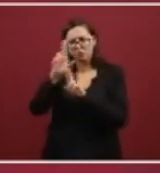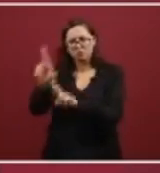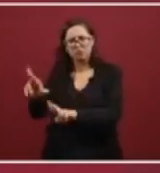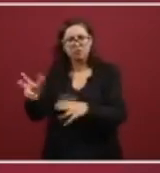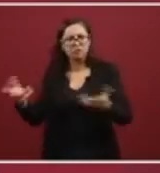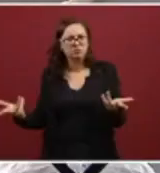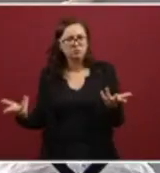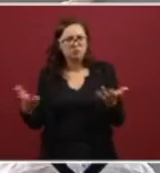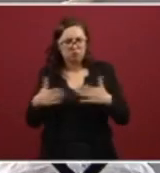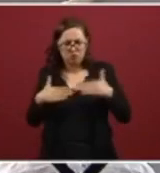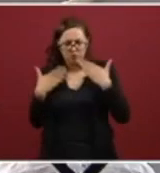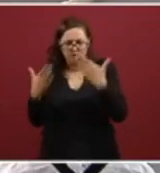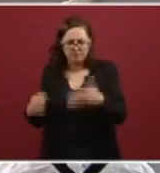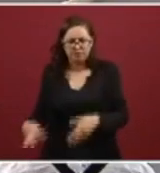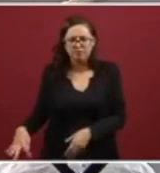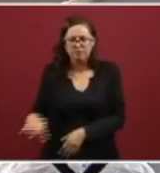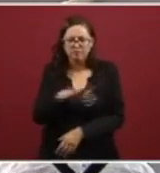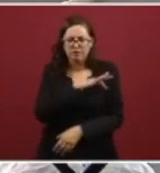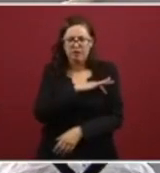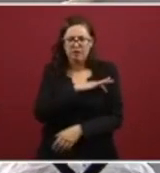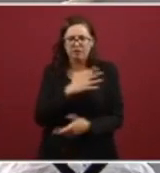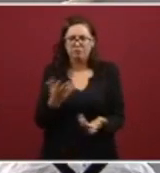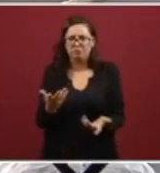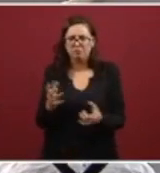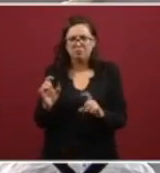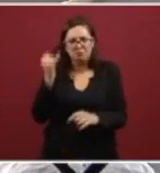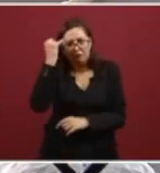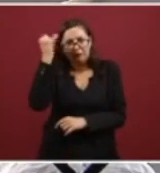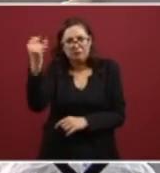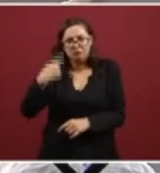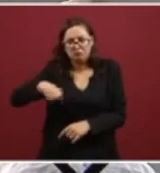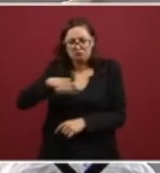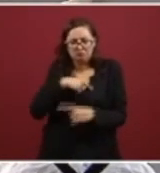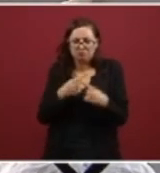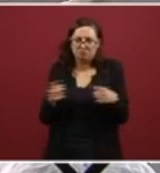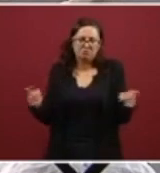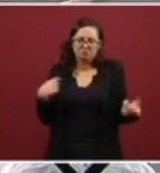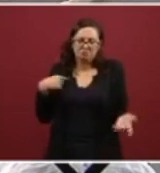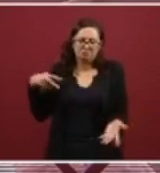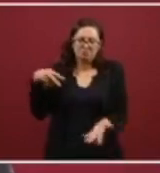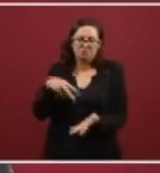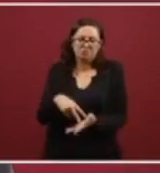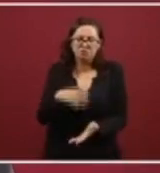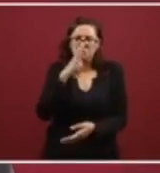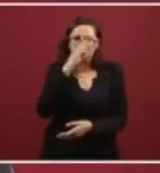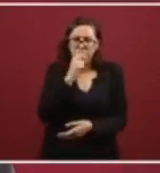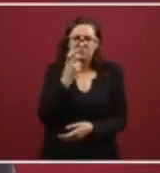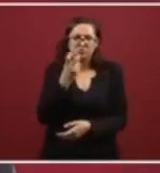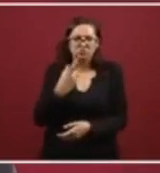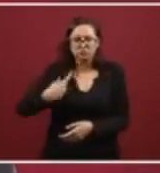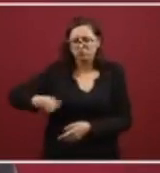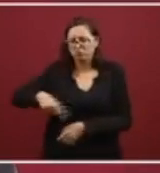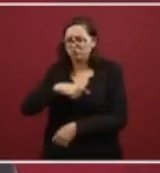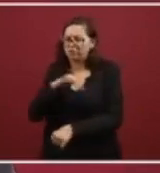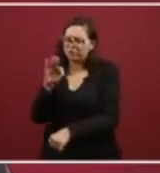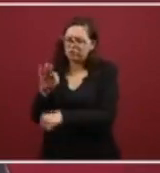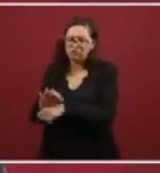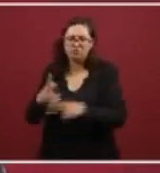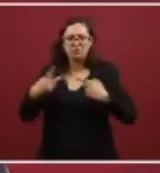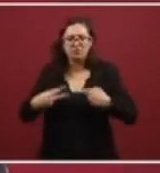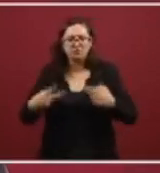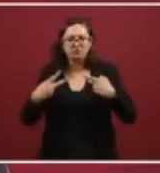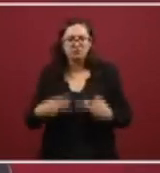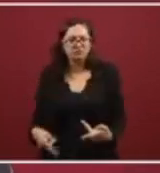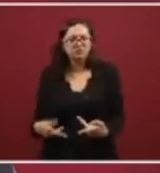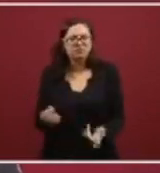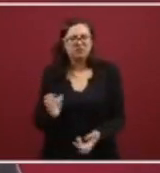aquí. Entonces, eso es lo que vamos a defender. La xenofobia siempre es un error. El odio siempre es un camino al